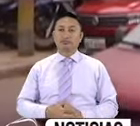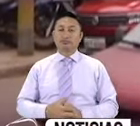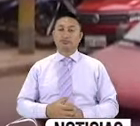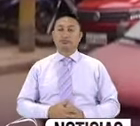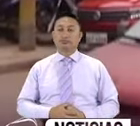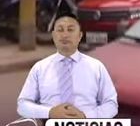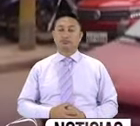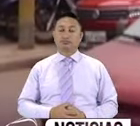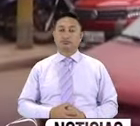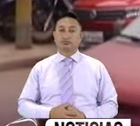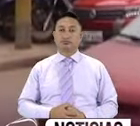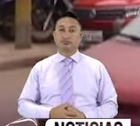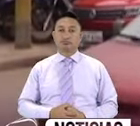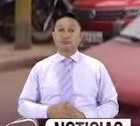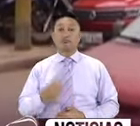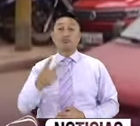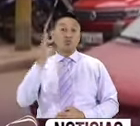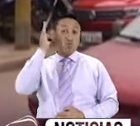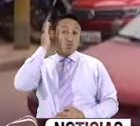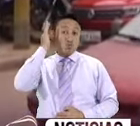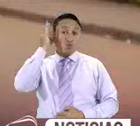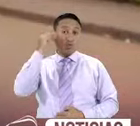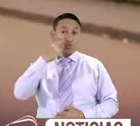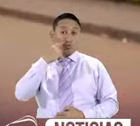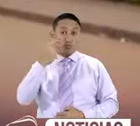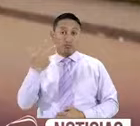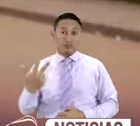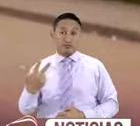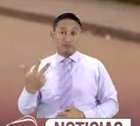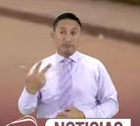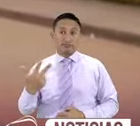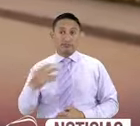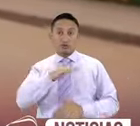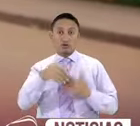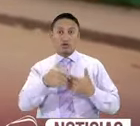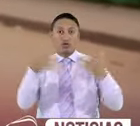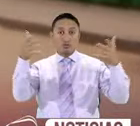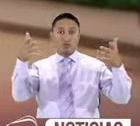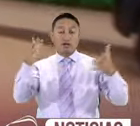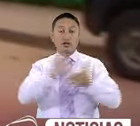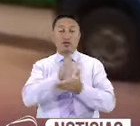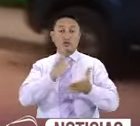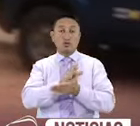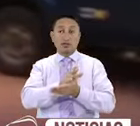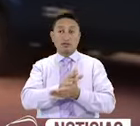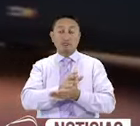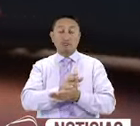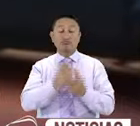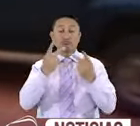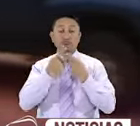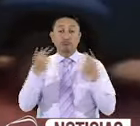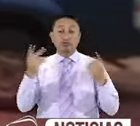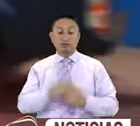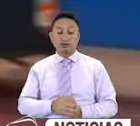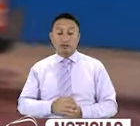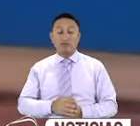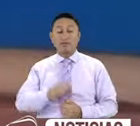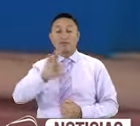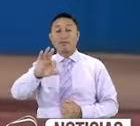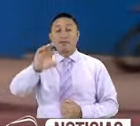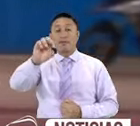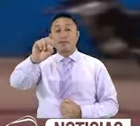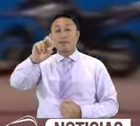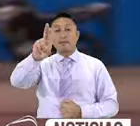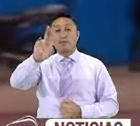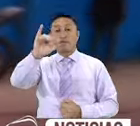Eran 2 mujeres y un hombre, todos docentes de un plantel educativo fiscal situado en el Fortín. Era el mediodía de